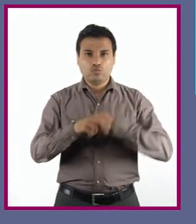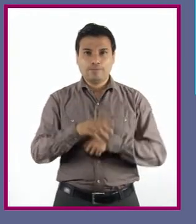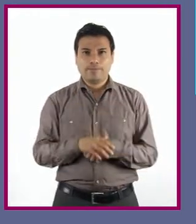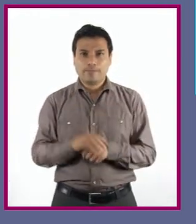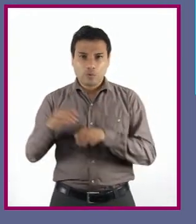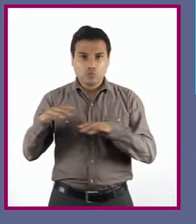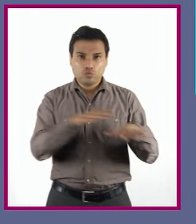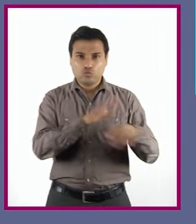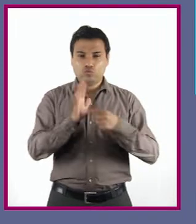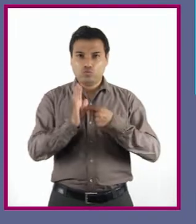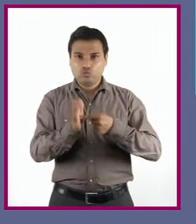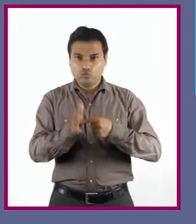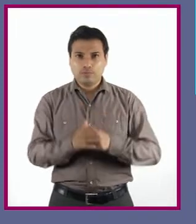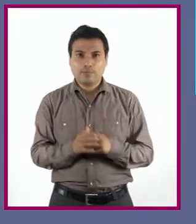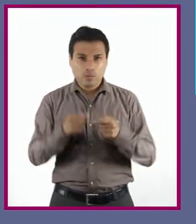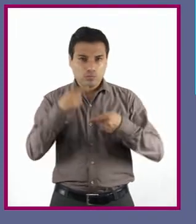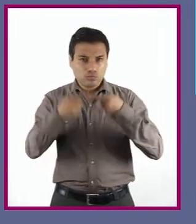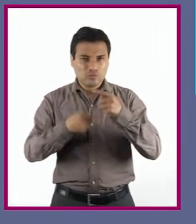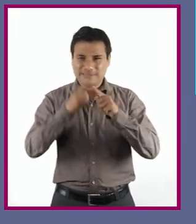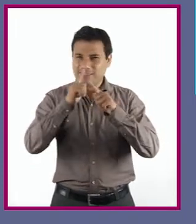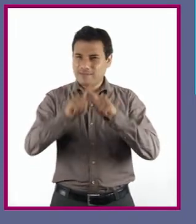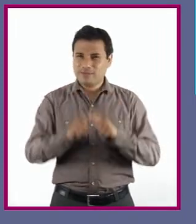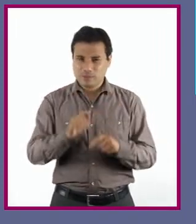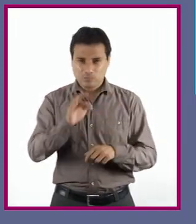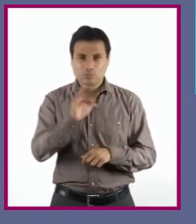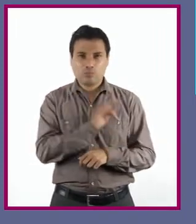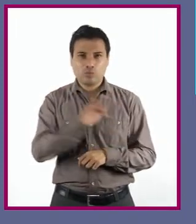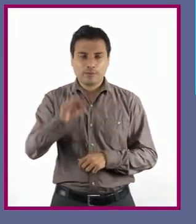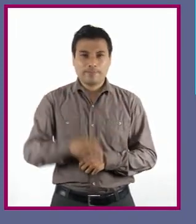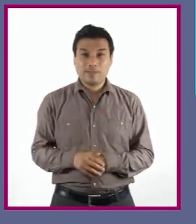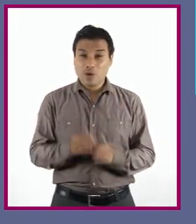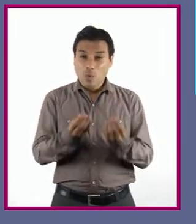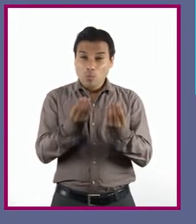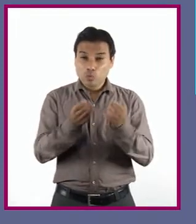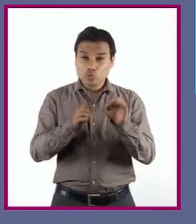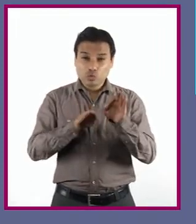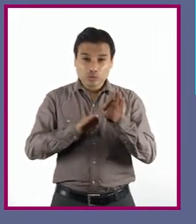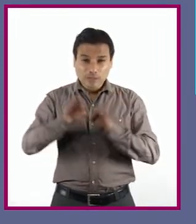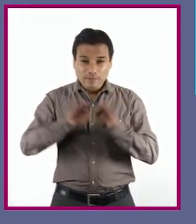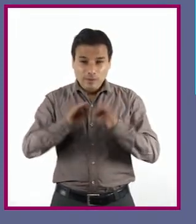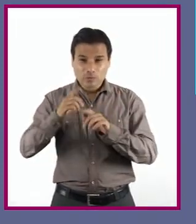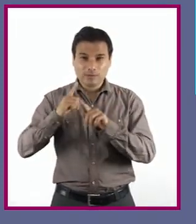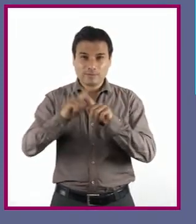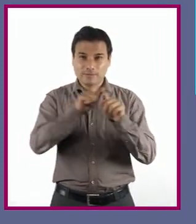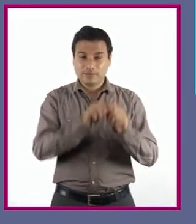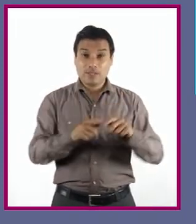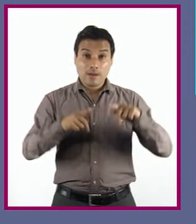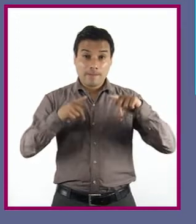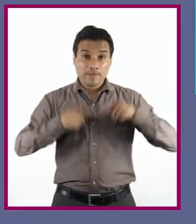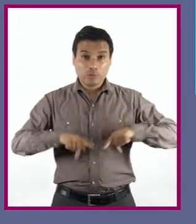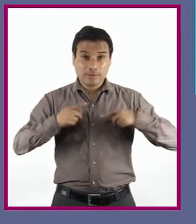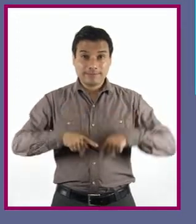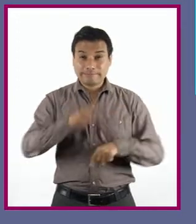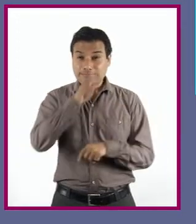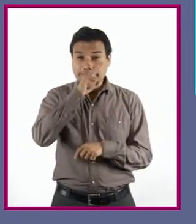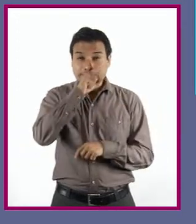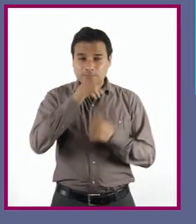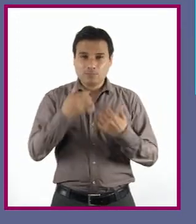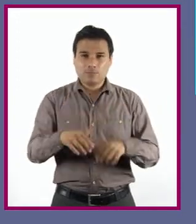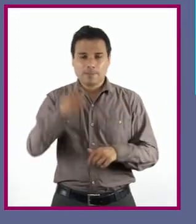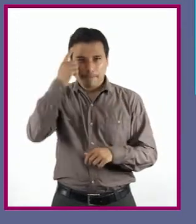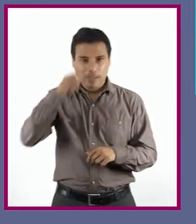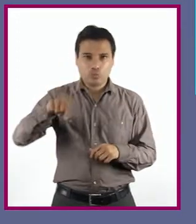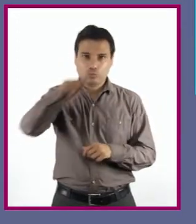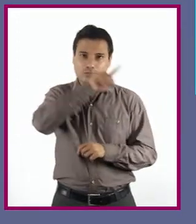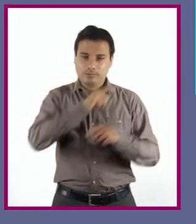fin, increíble labor de titanes. Tantas y tantas personas que se han preocupado por llevar la comodidad hasta tu